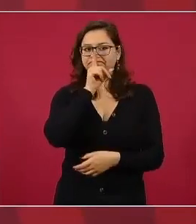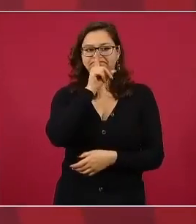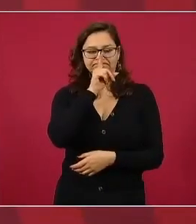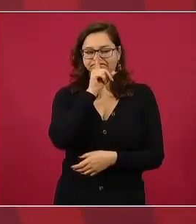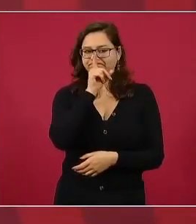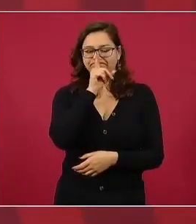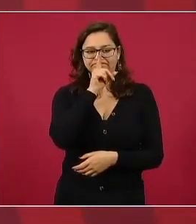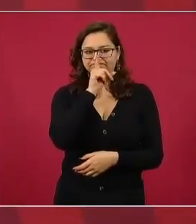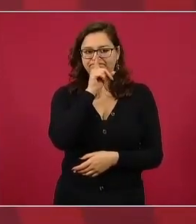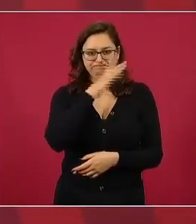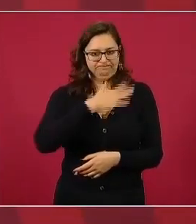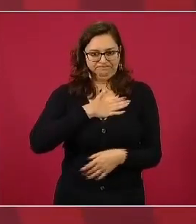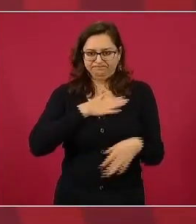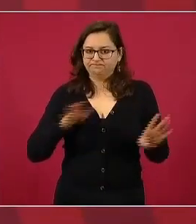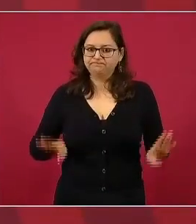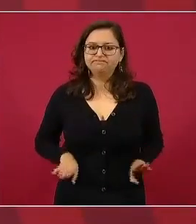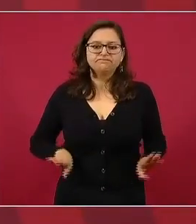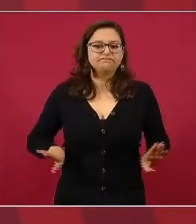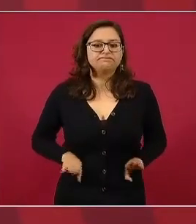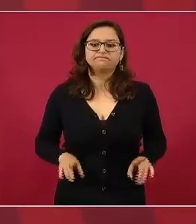principios, por convicciones.